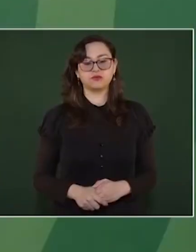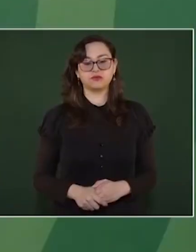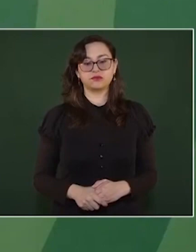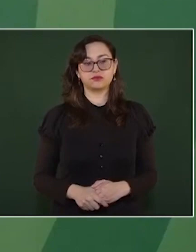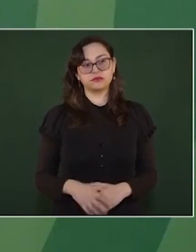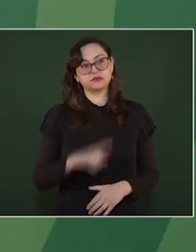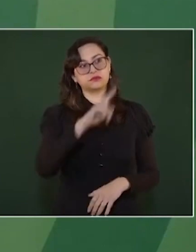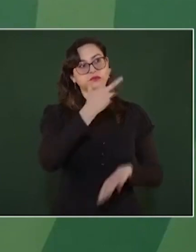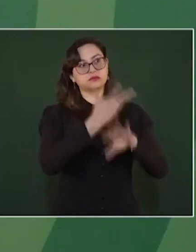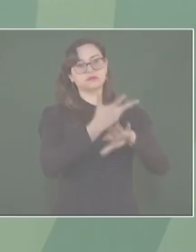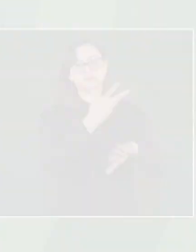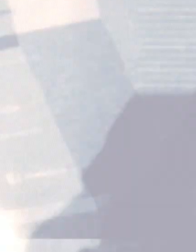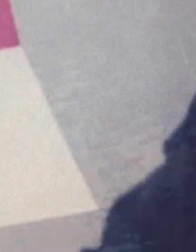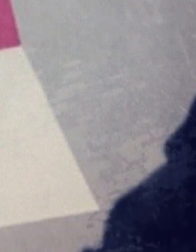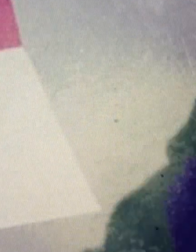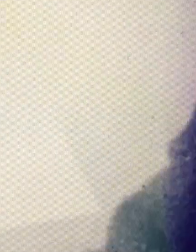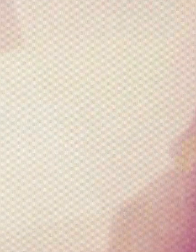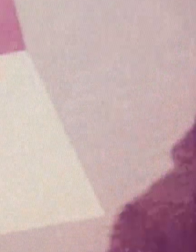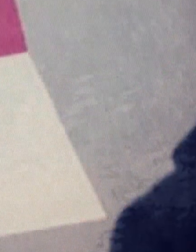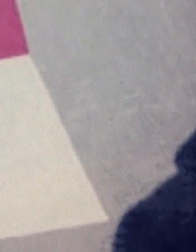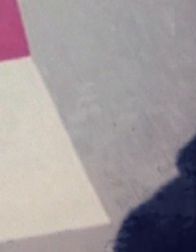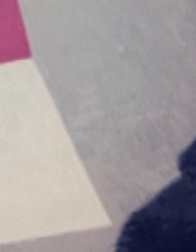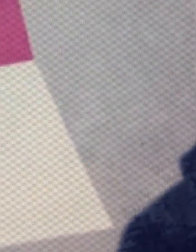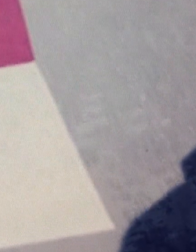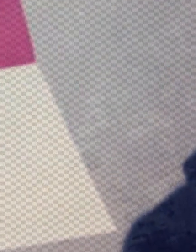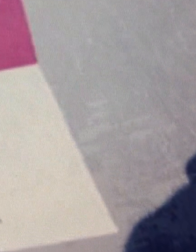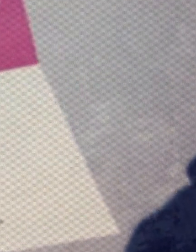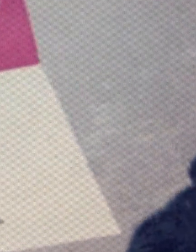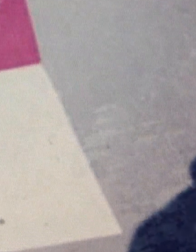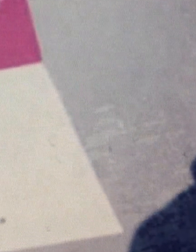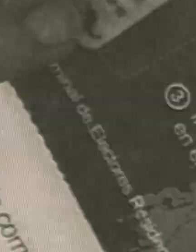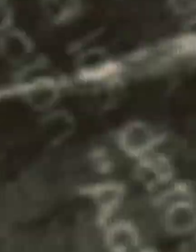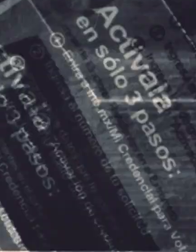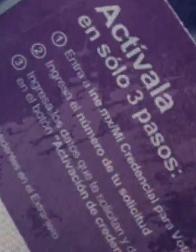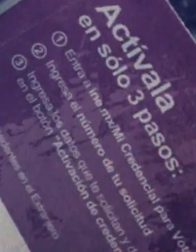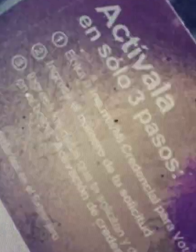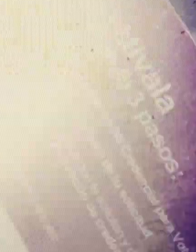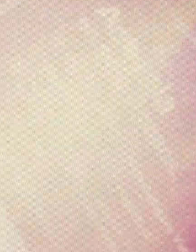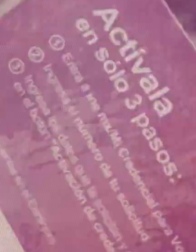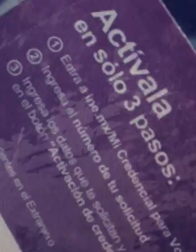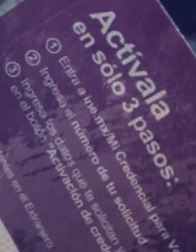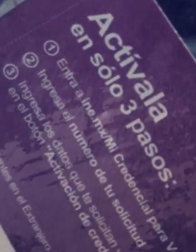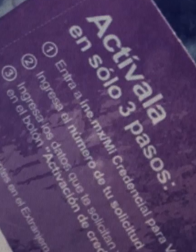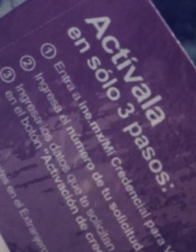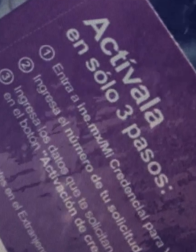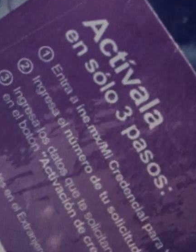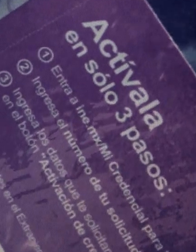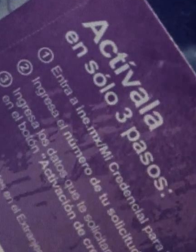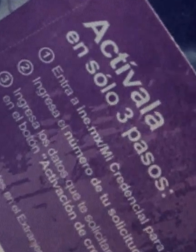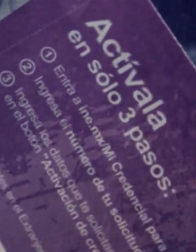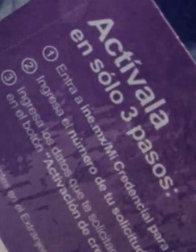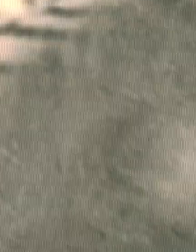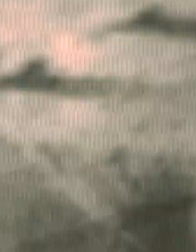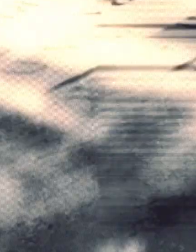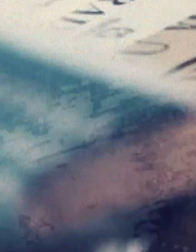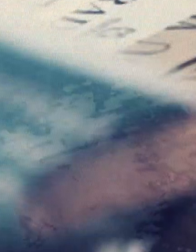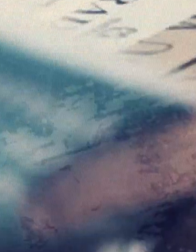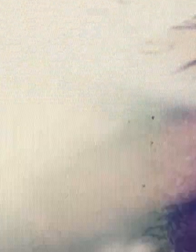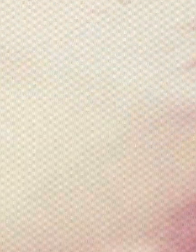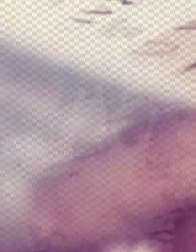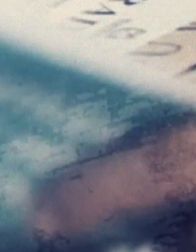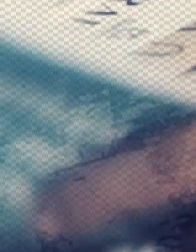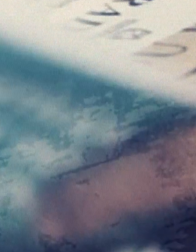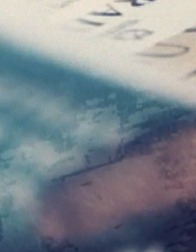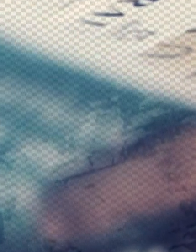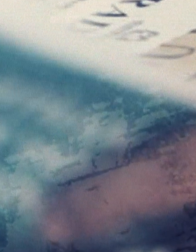del gobierno de Estados Unidos. López Obrador reiteró el llamado a los connacionales en Estados Unidos a no dar un solo voto para los candidatos arropados